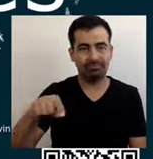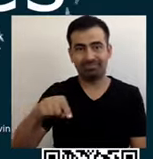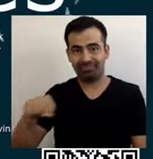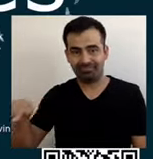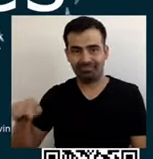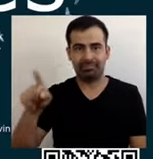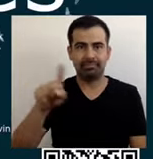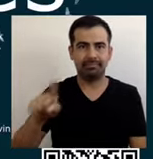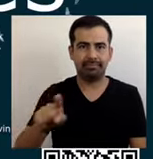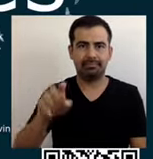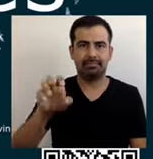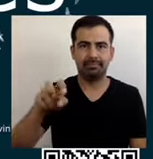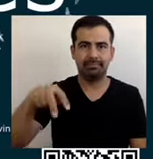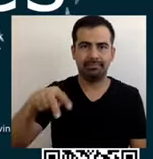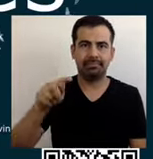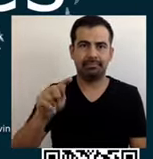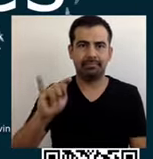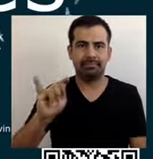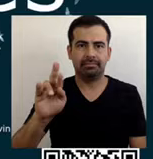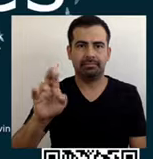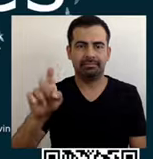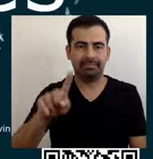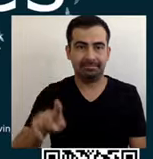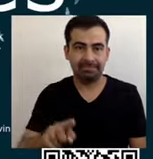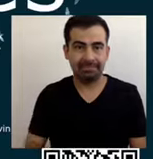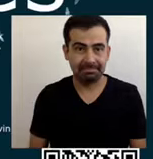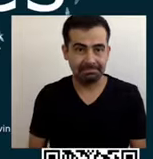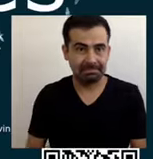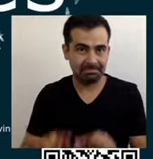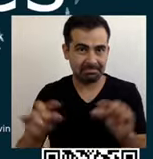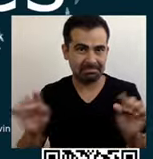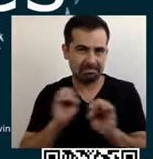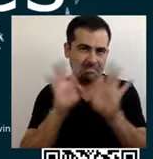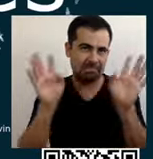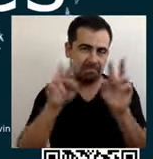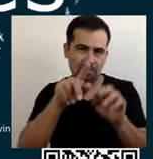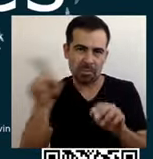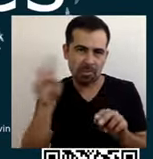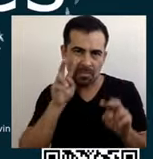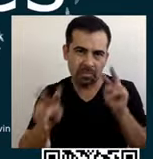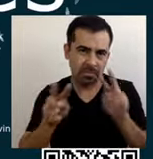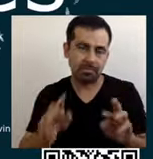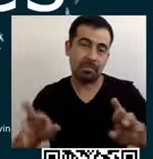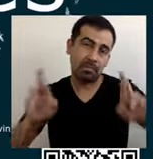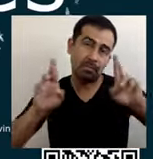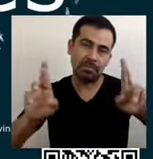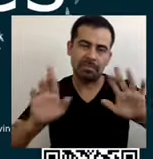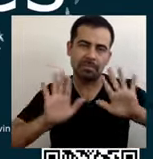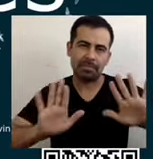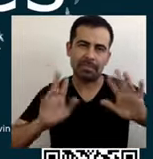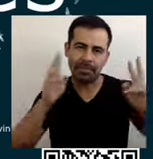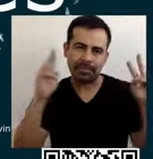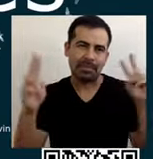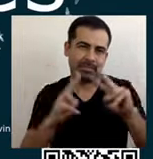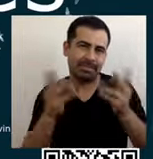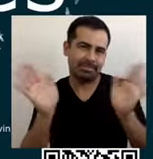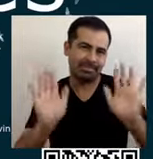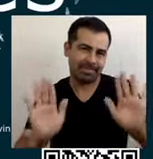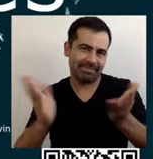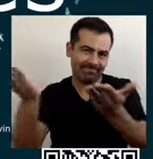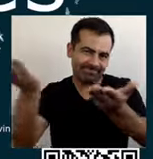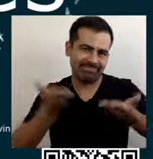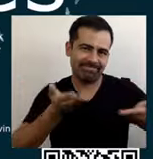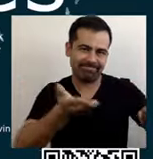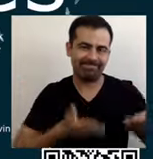o nuestro Instagram, conciertoaccesible-sentires. ¡Te